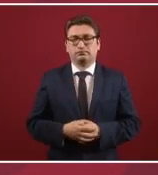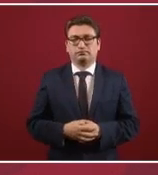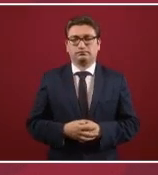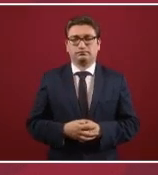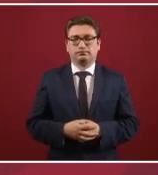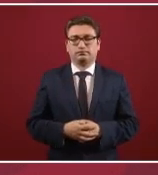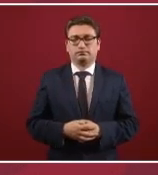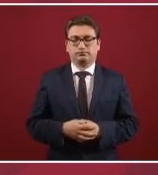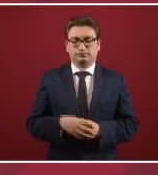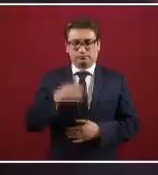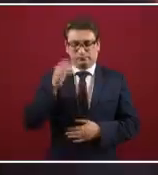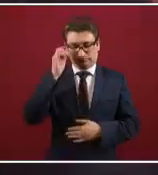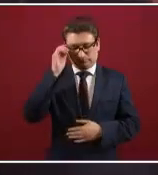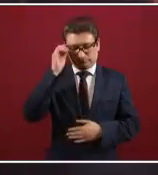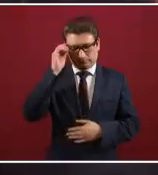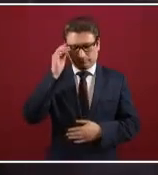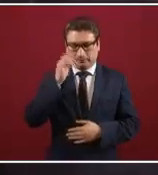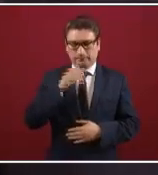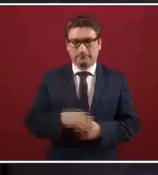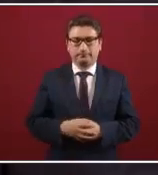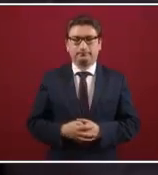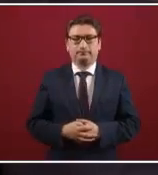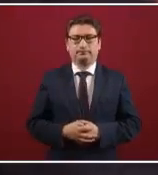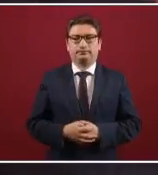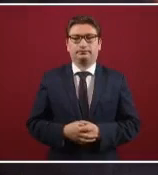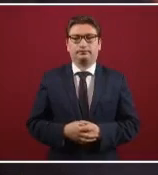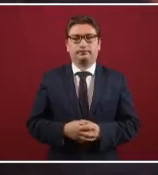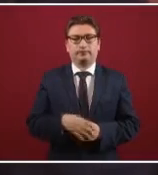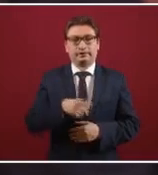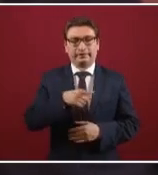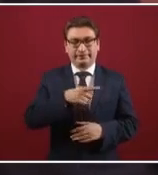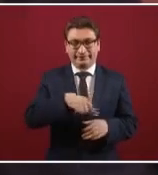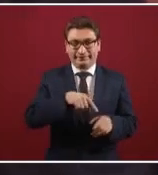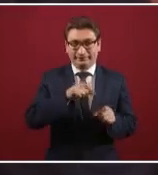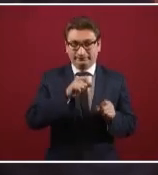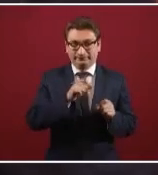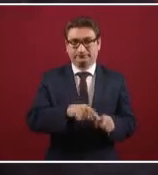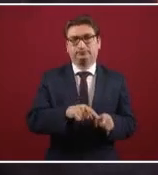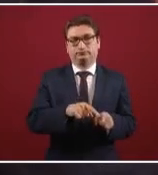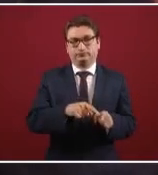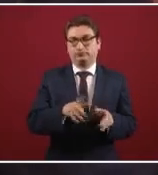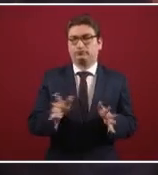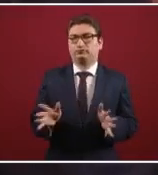que al mismo tiempo eran los promotores